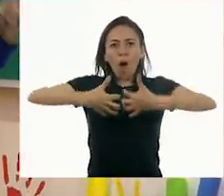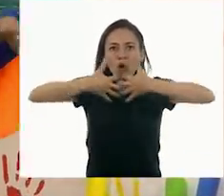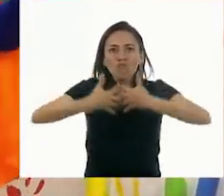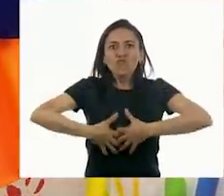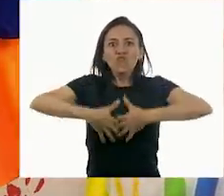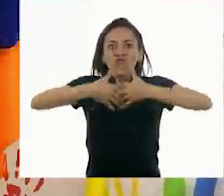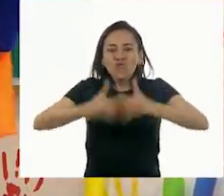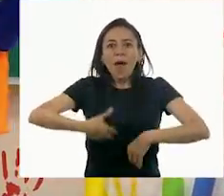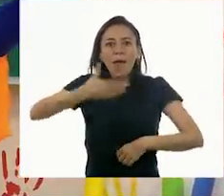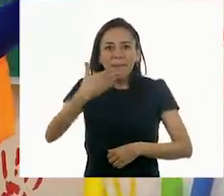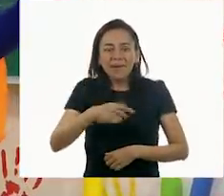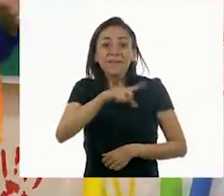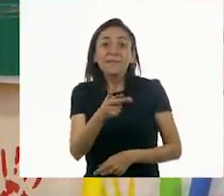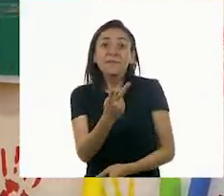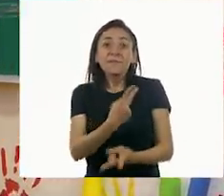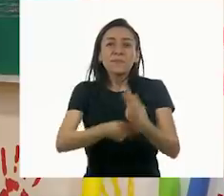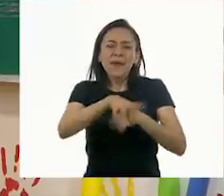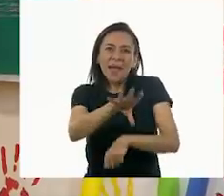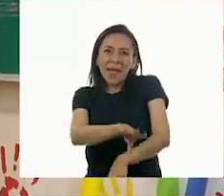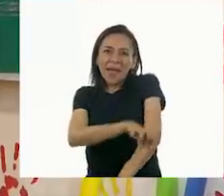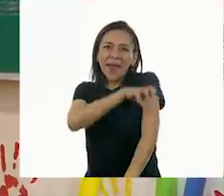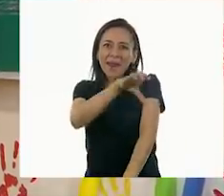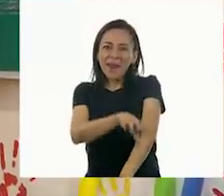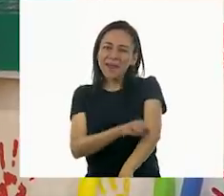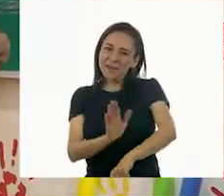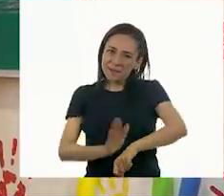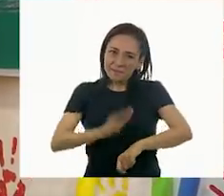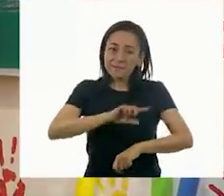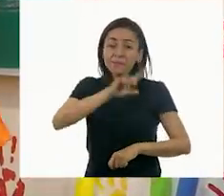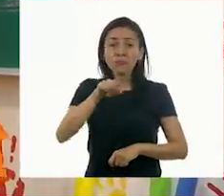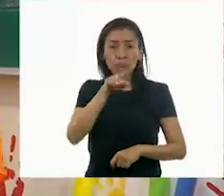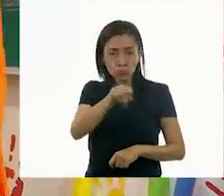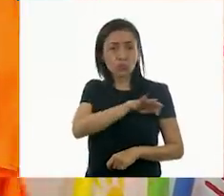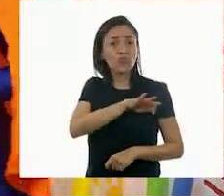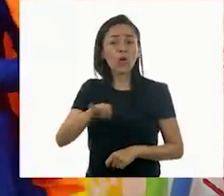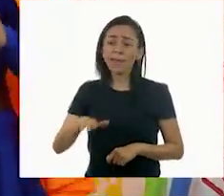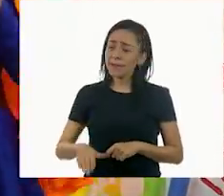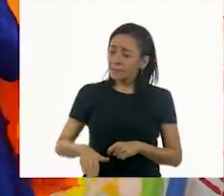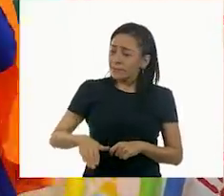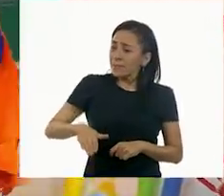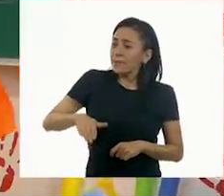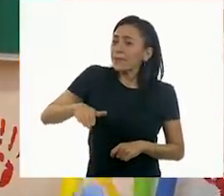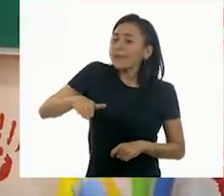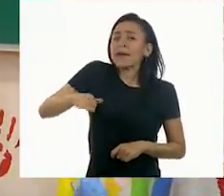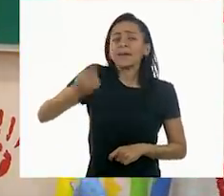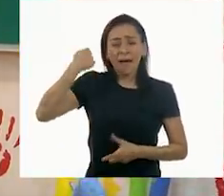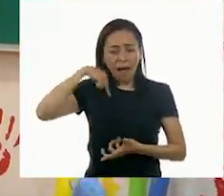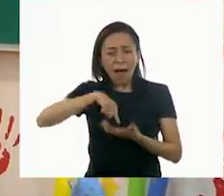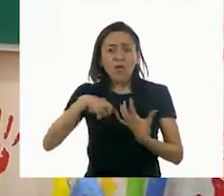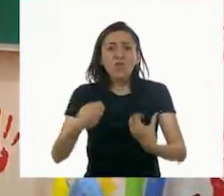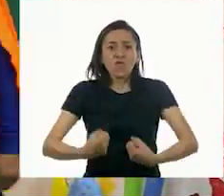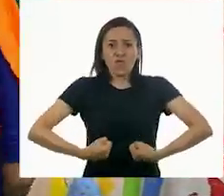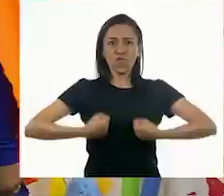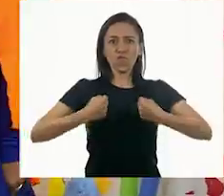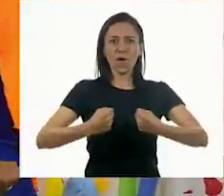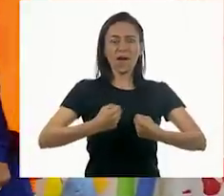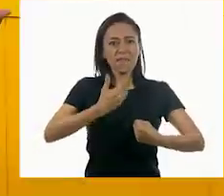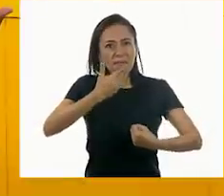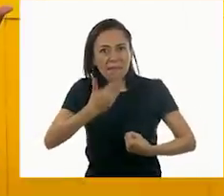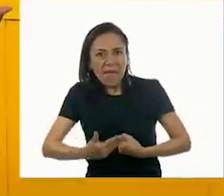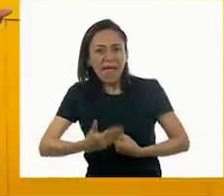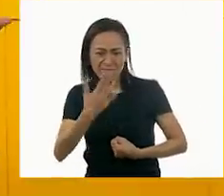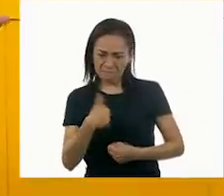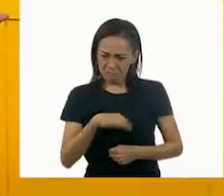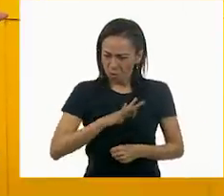energía para crecer y desarrolles todas tus capacidades y tu buen estado de salud. Y como